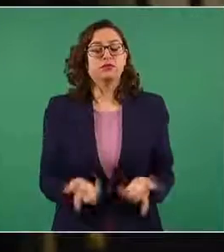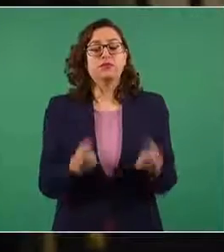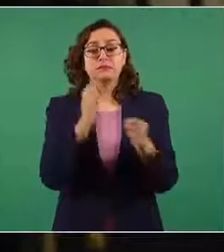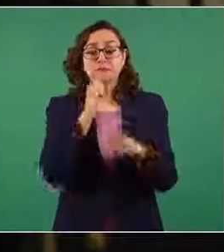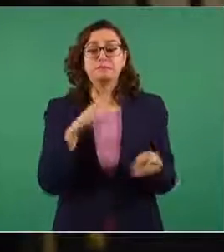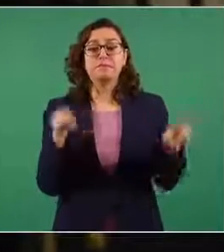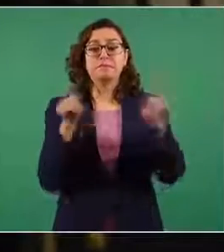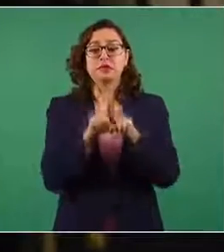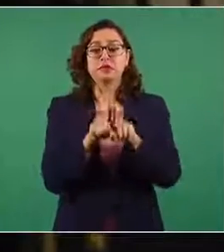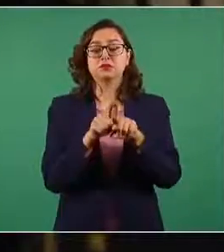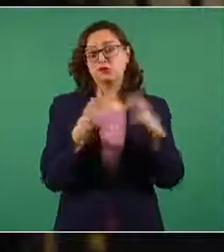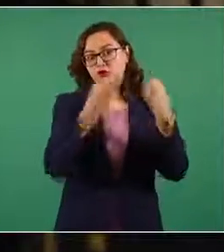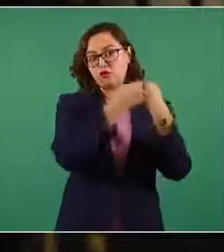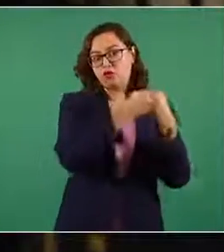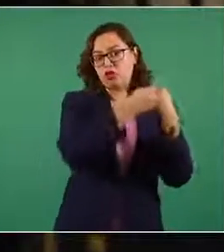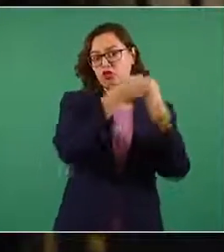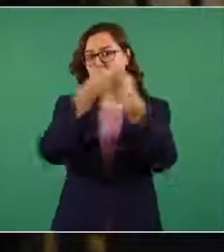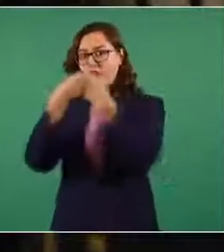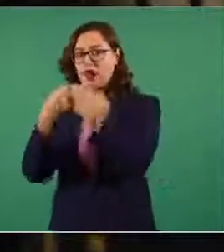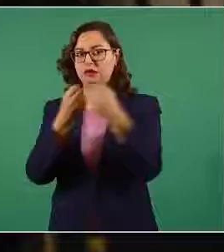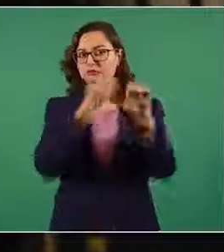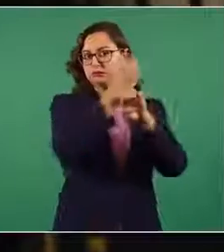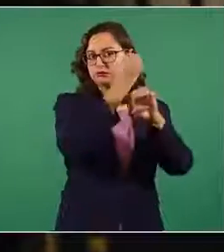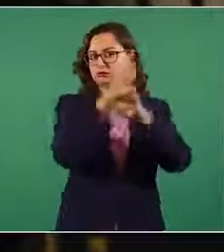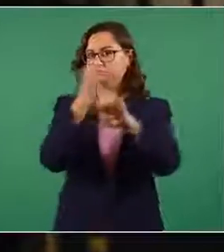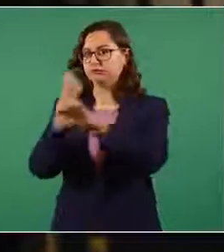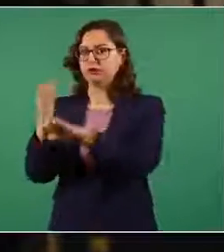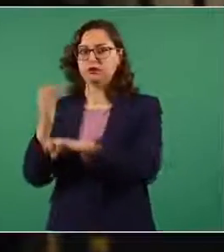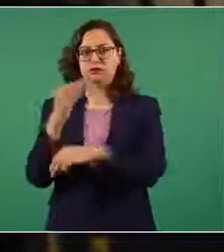regularizarse en todos los estados de la frontera, porque ayer entiendo que